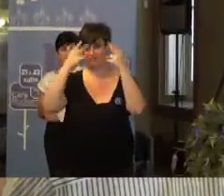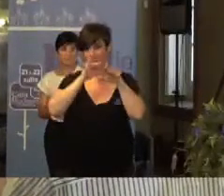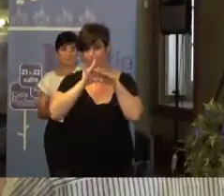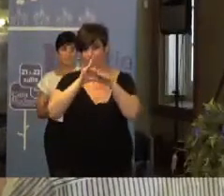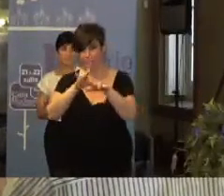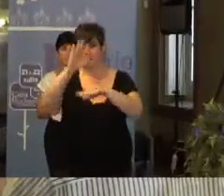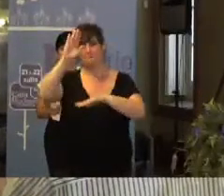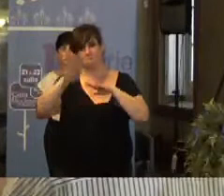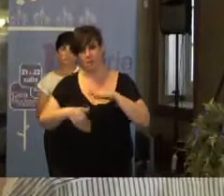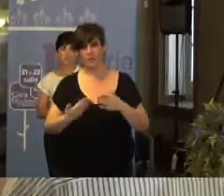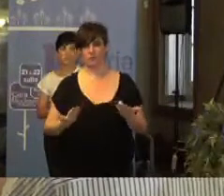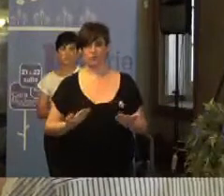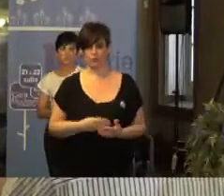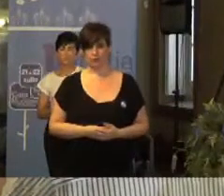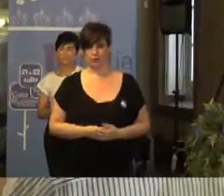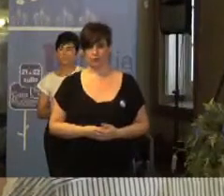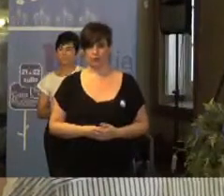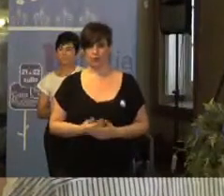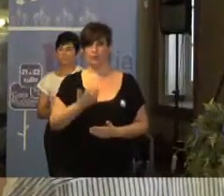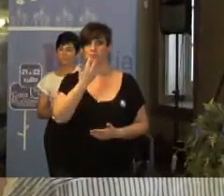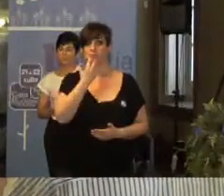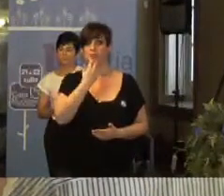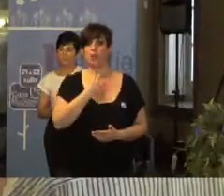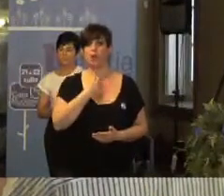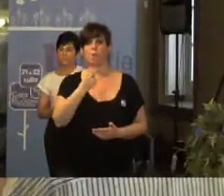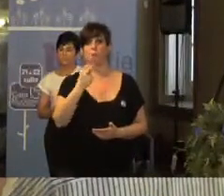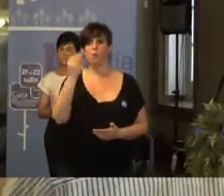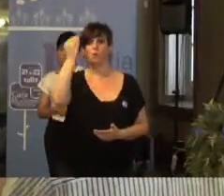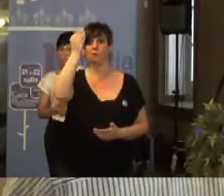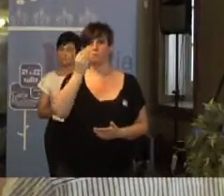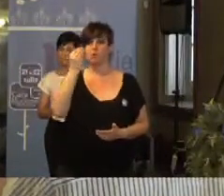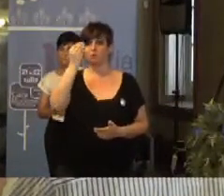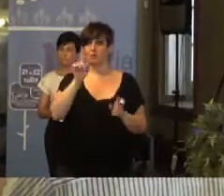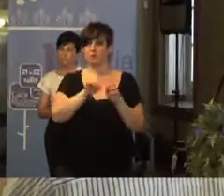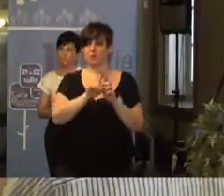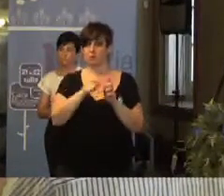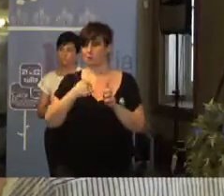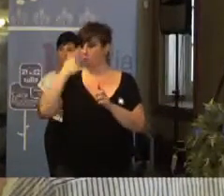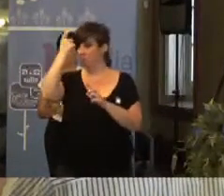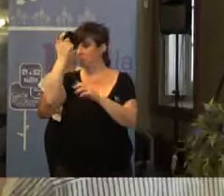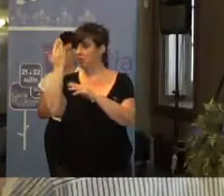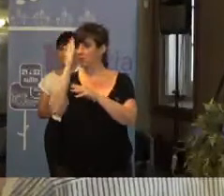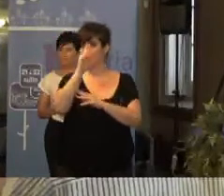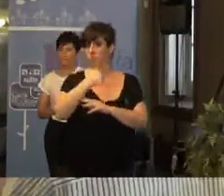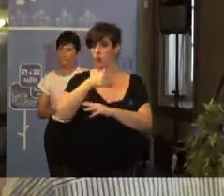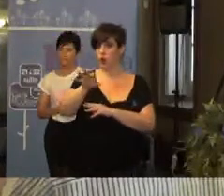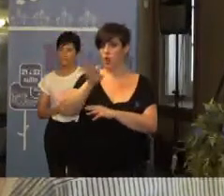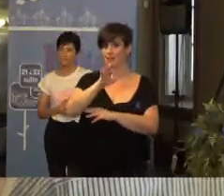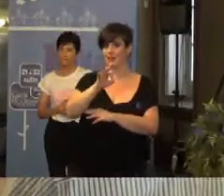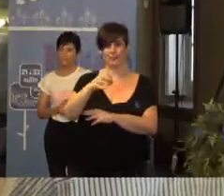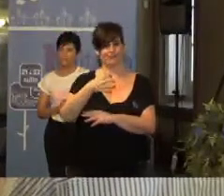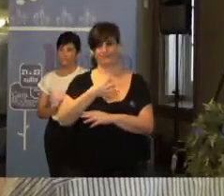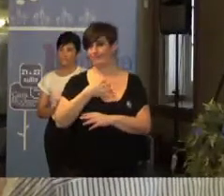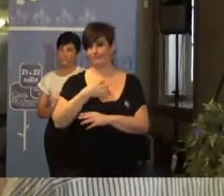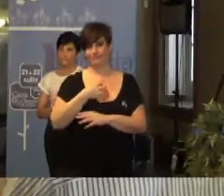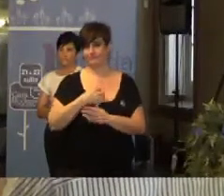creerse a voz pensante de nombre de todo o povo e decidir polas cúpulas. Eu